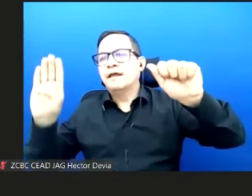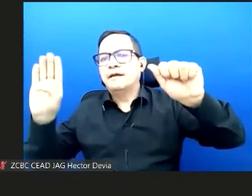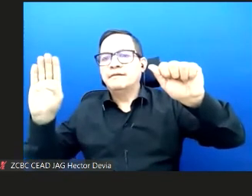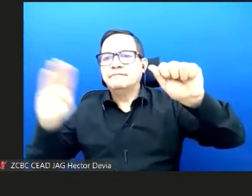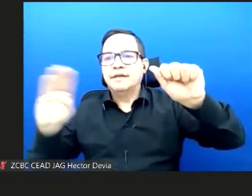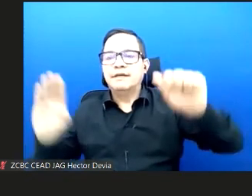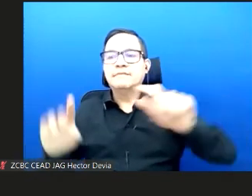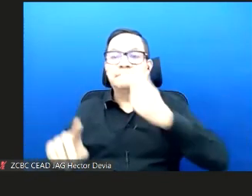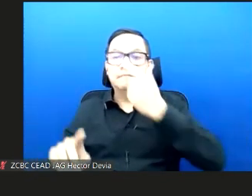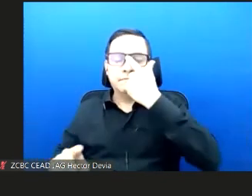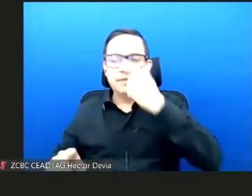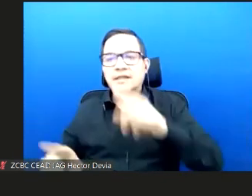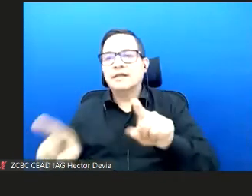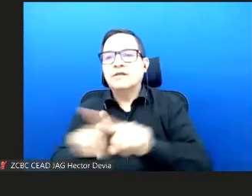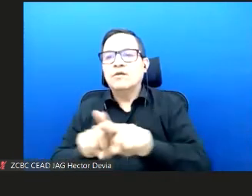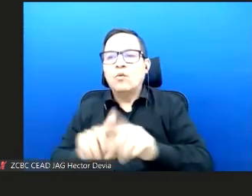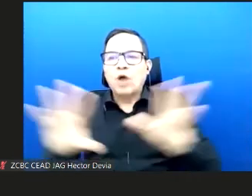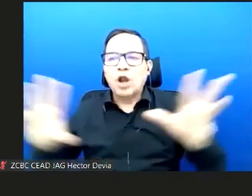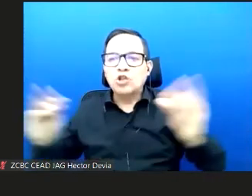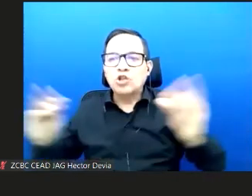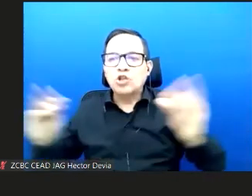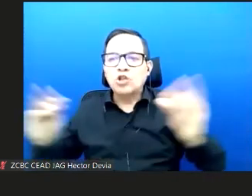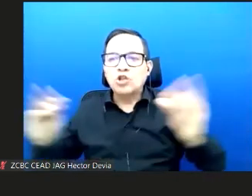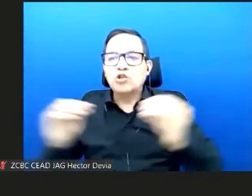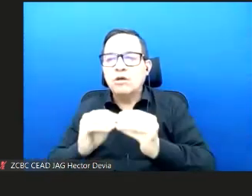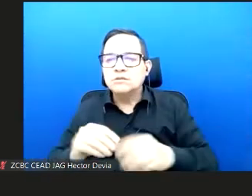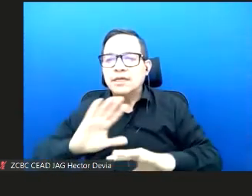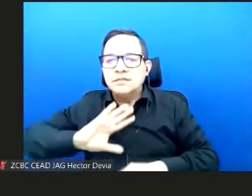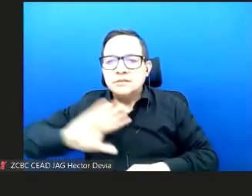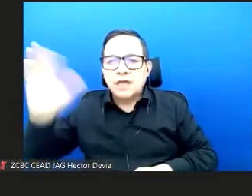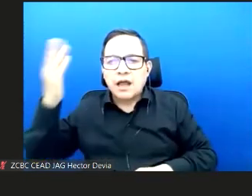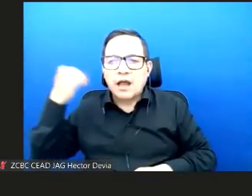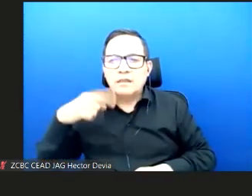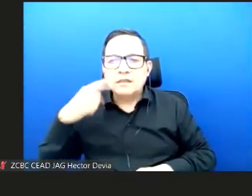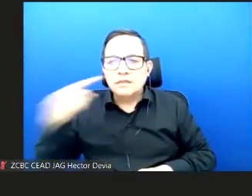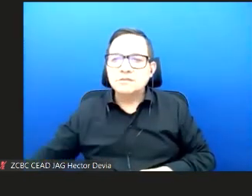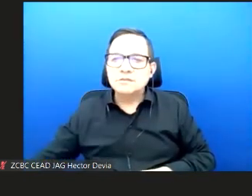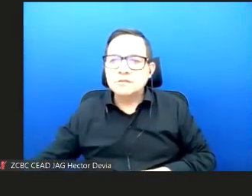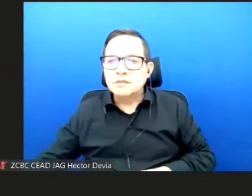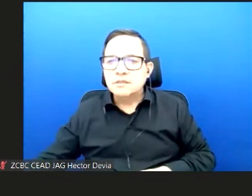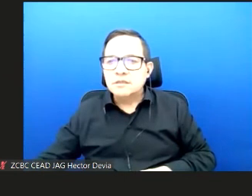es todo esto y que ya teníamos un dato que es 8, ¿no?